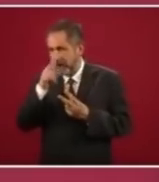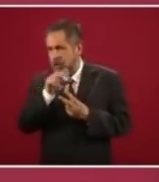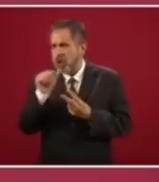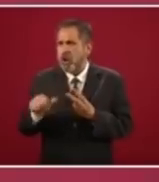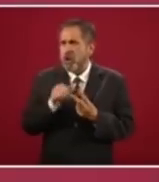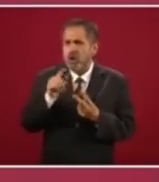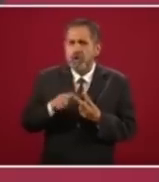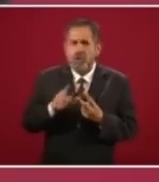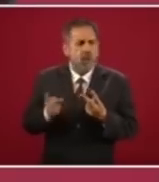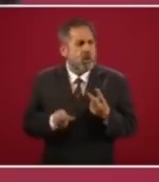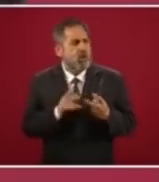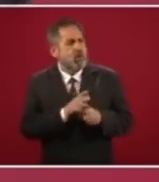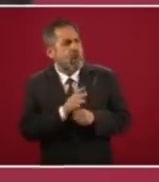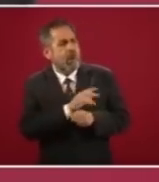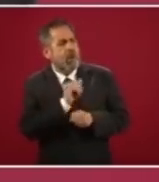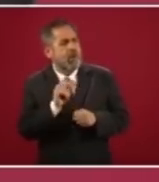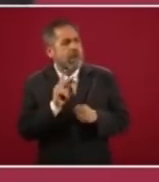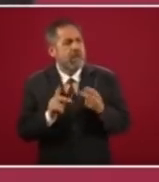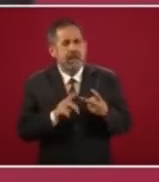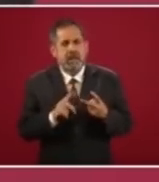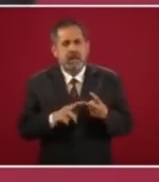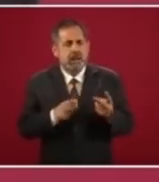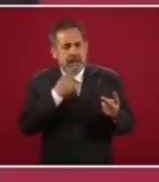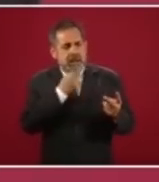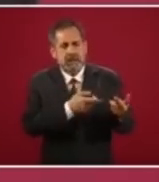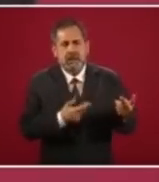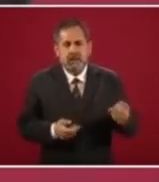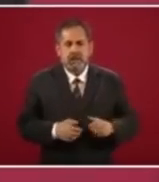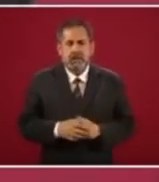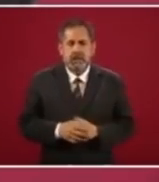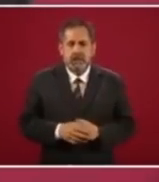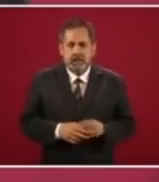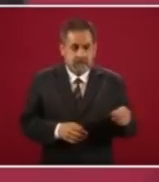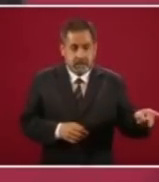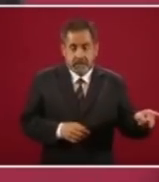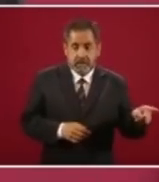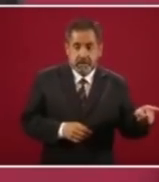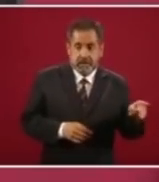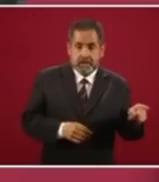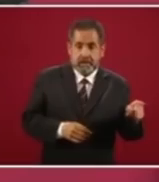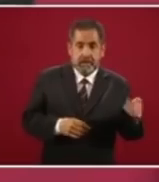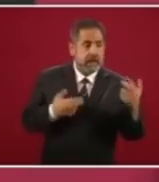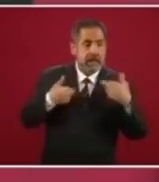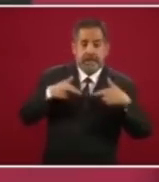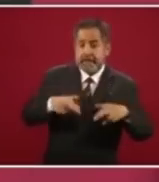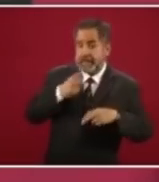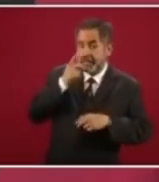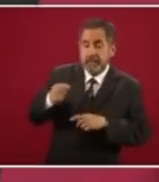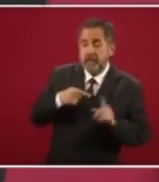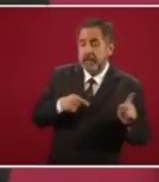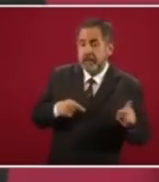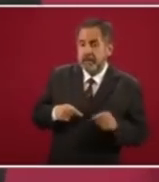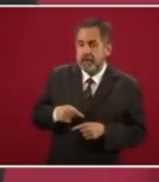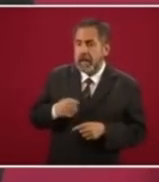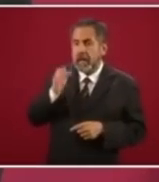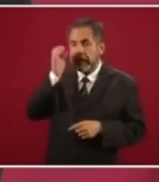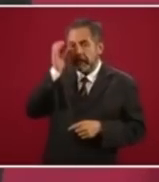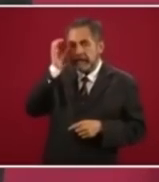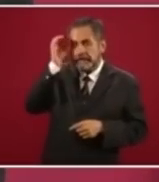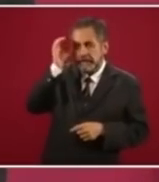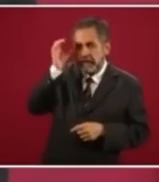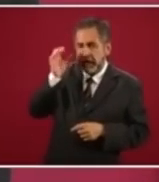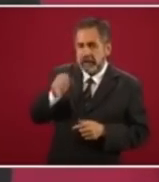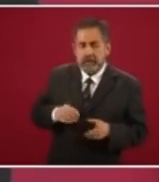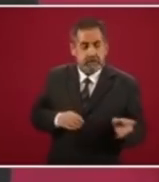la duda, que si cuál era el otro país, y dijo el representante de la empresa, China.